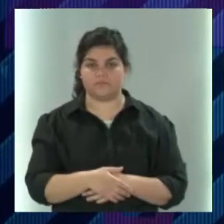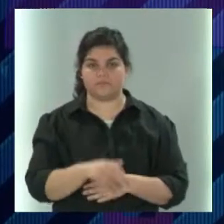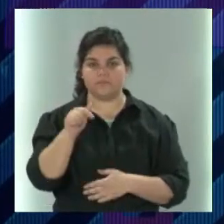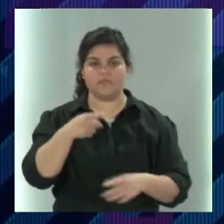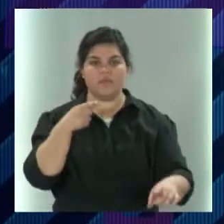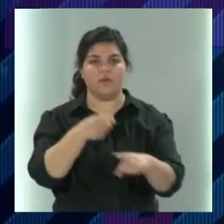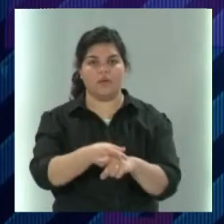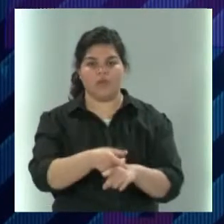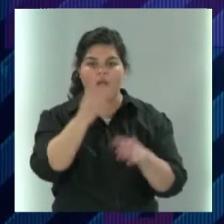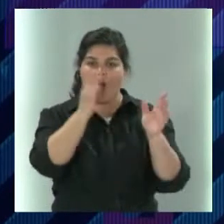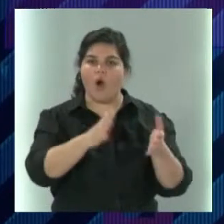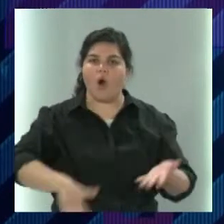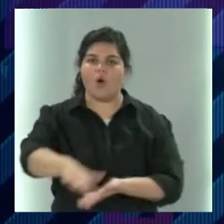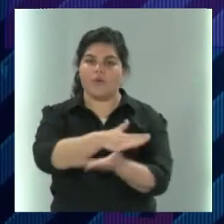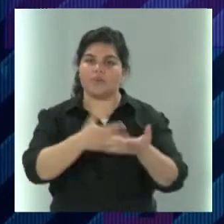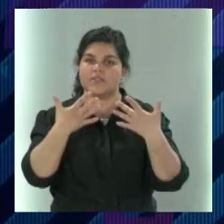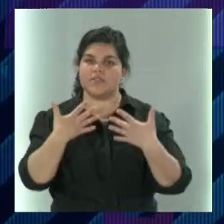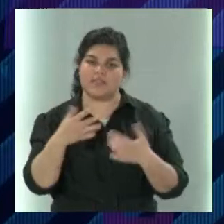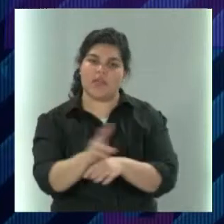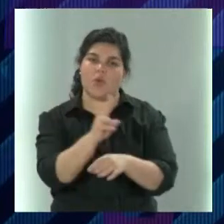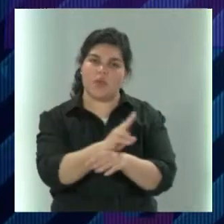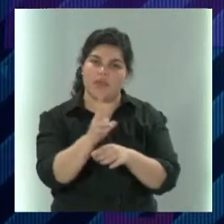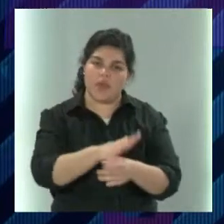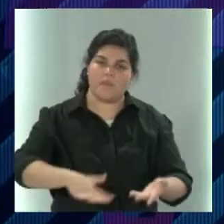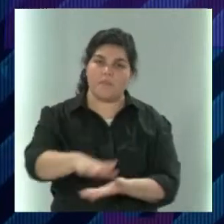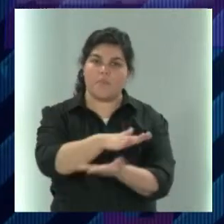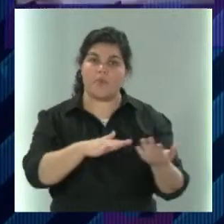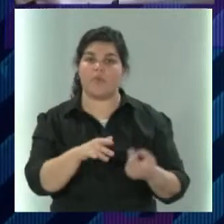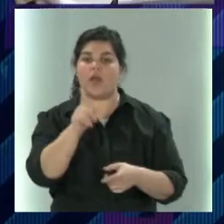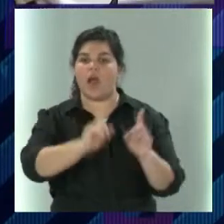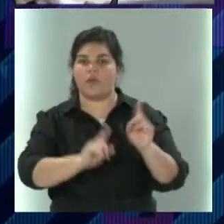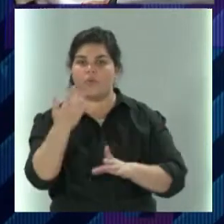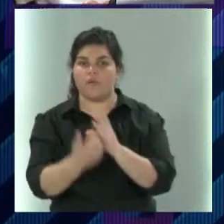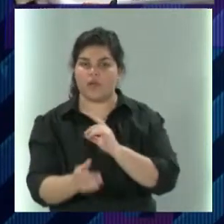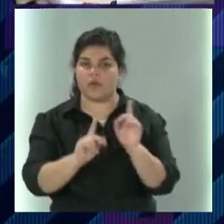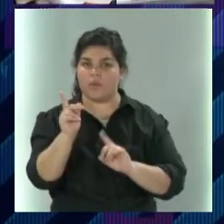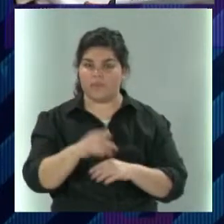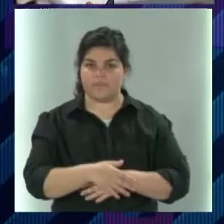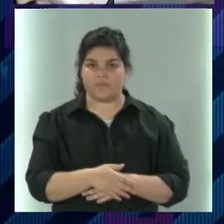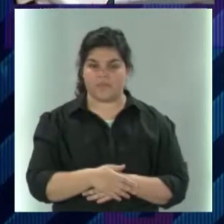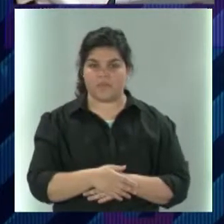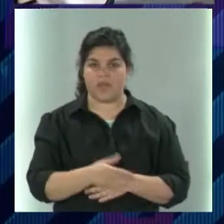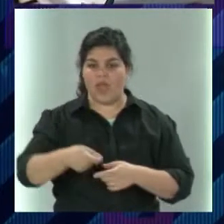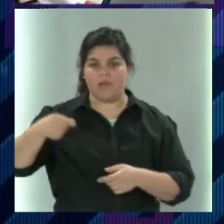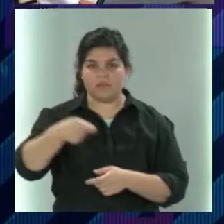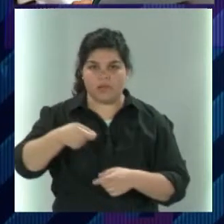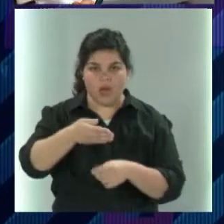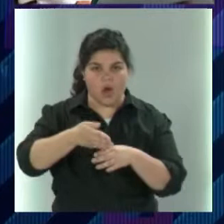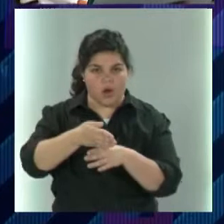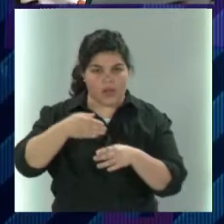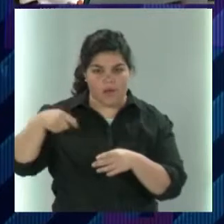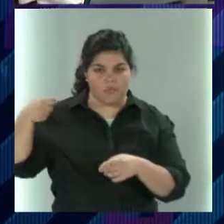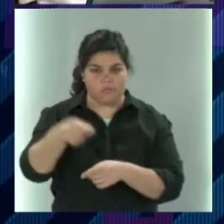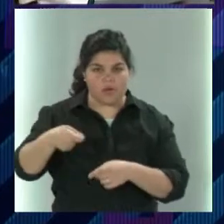contra el orden público y la seguridad pública. Algunas de estas faltas son: portar un arma blanca o objeto cortante o contundente